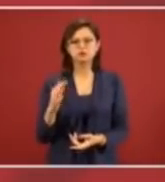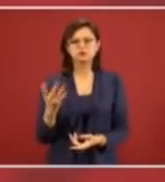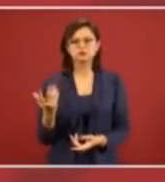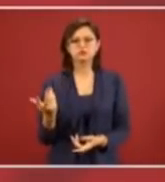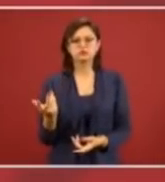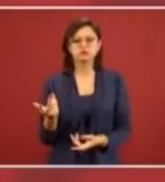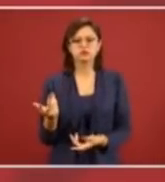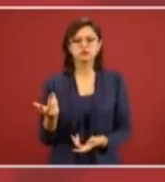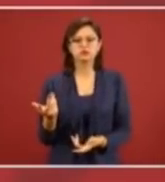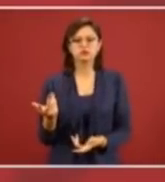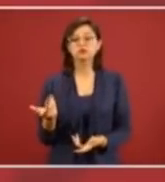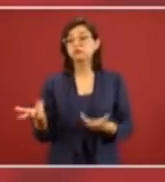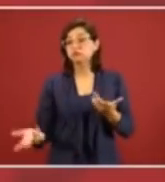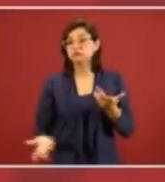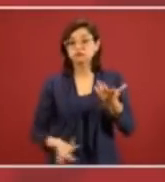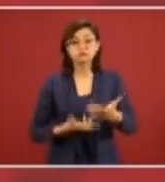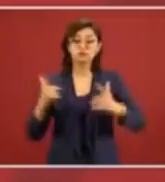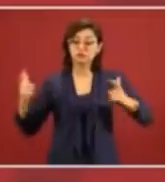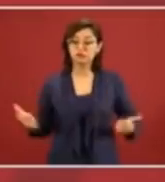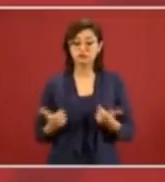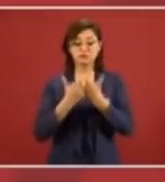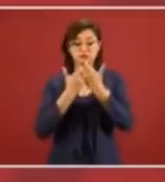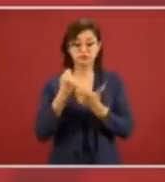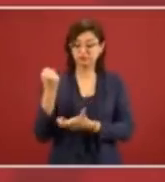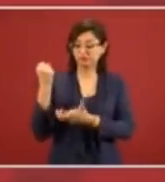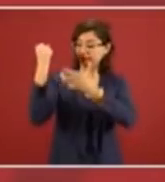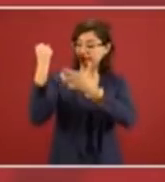tener un fondo,